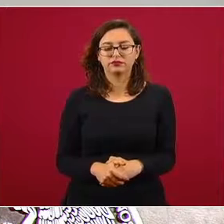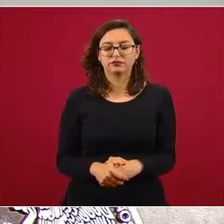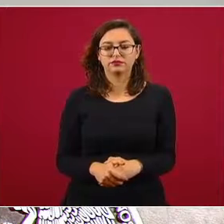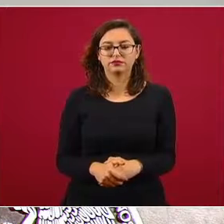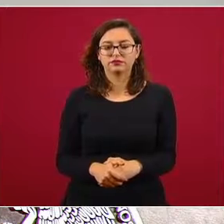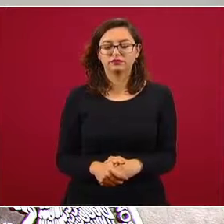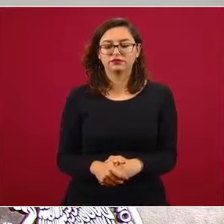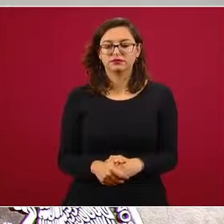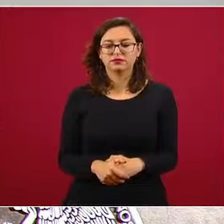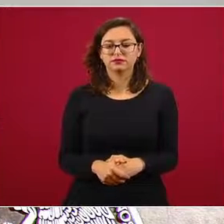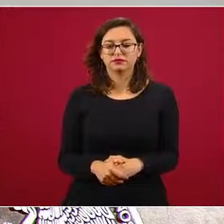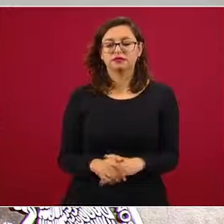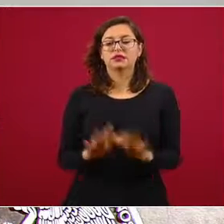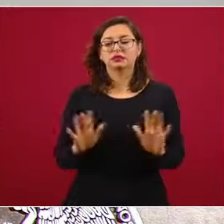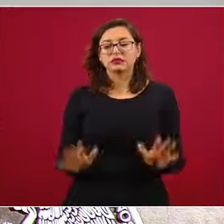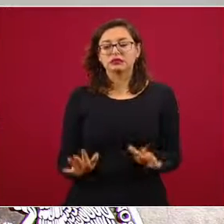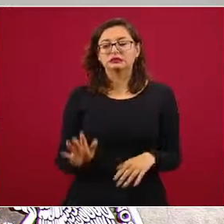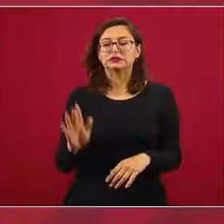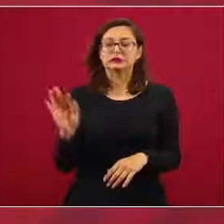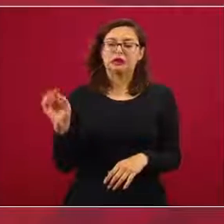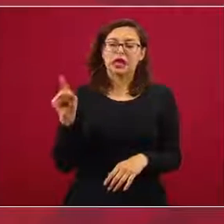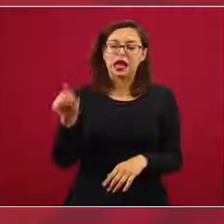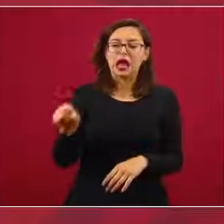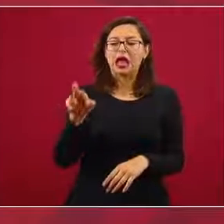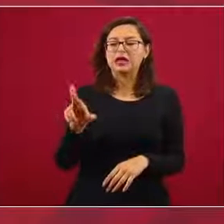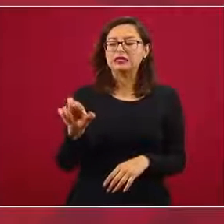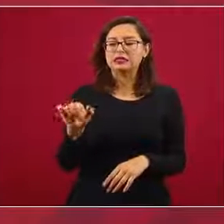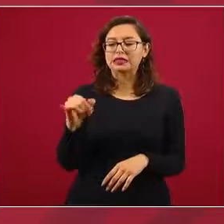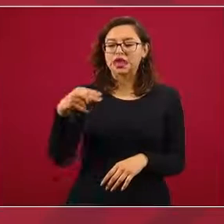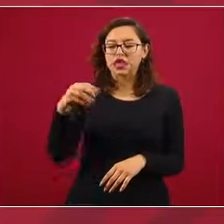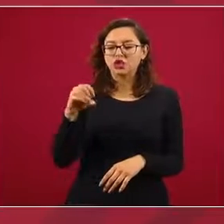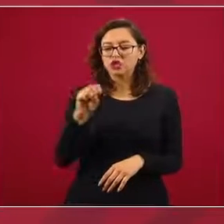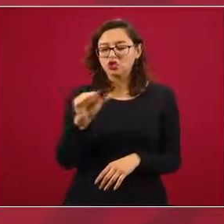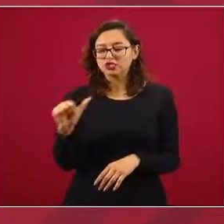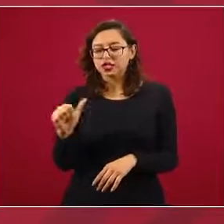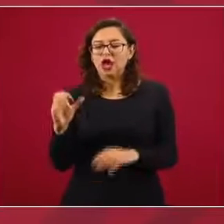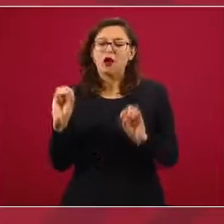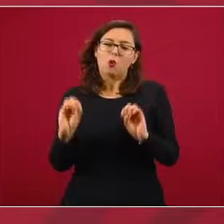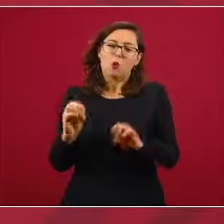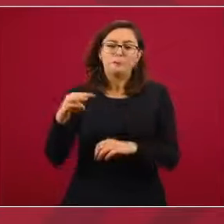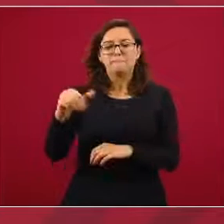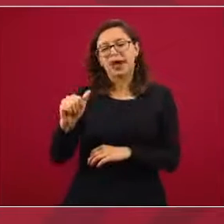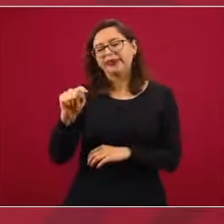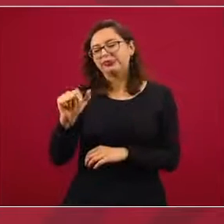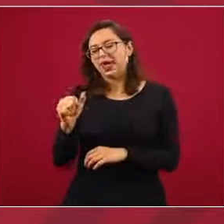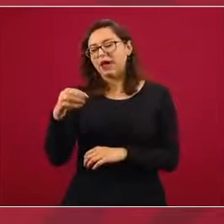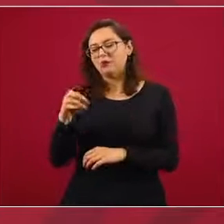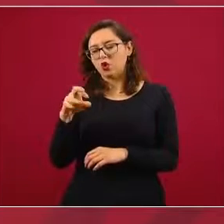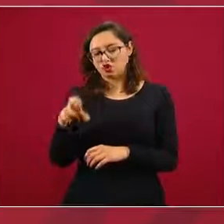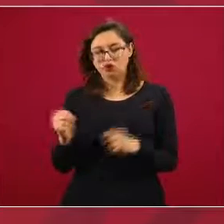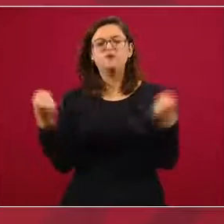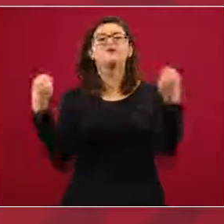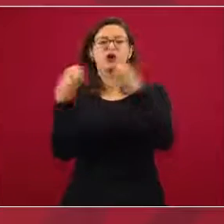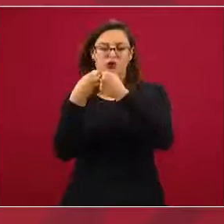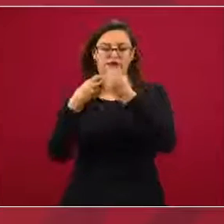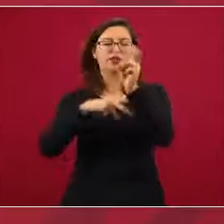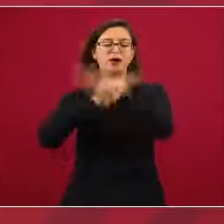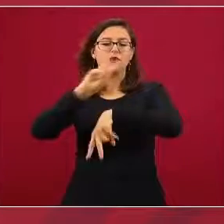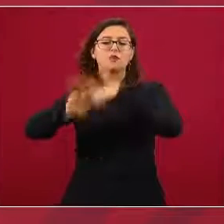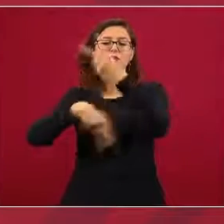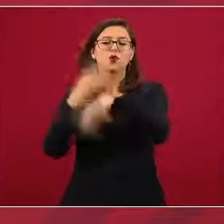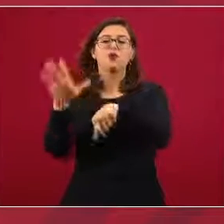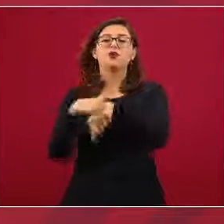posiblemente o a Reynosa o a Matamoros, sí voy a la frontera, porque vamos a inaugurar también obras